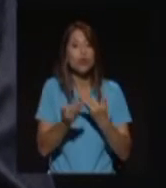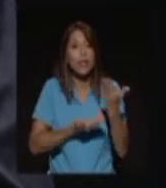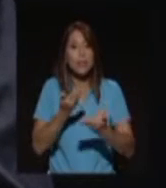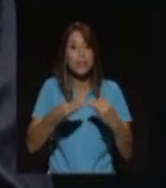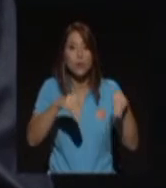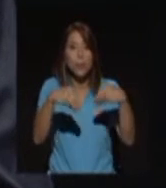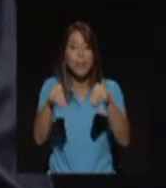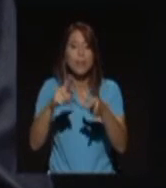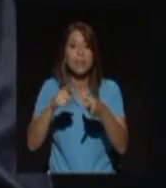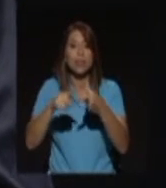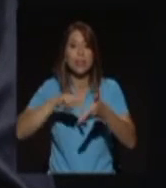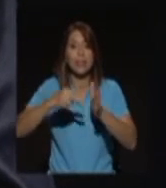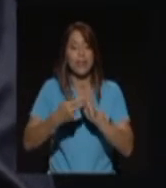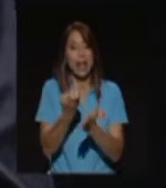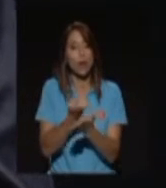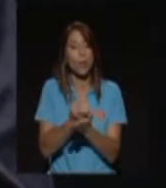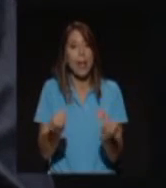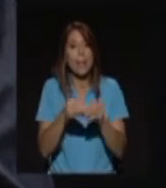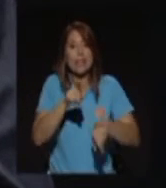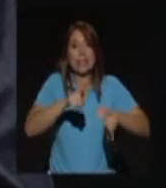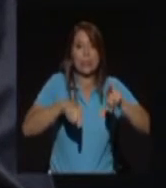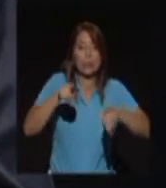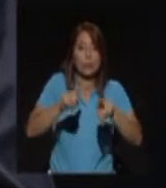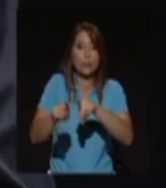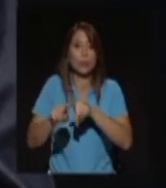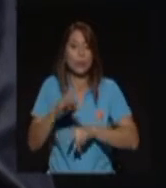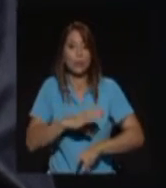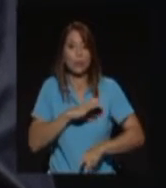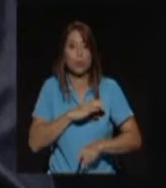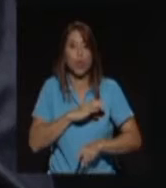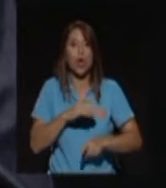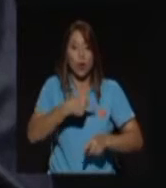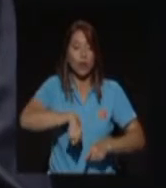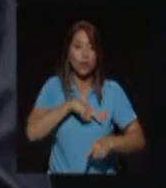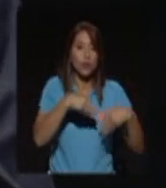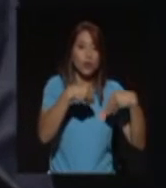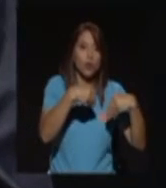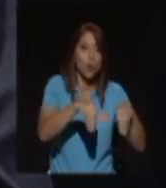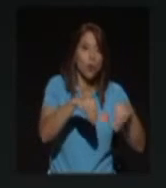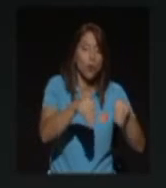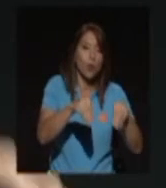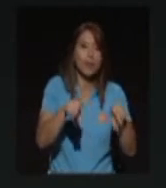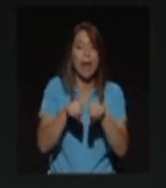economía mucho más diversificada, tanto en cuanto a lo que exportamos como a dónde exportamos. Pues con